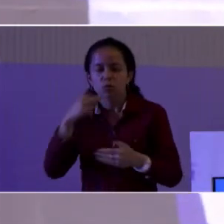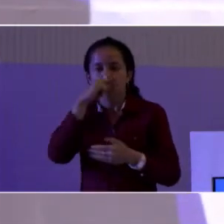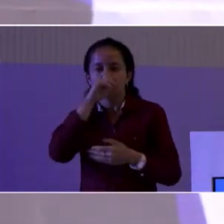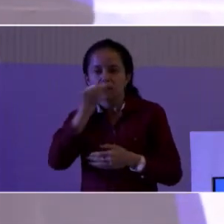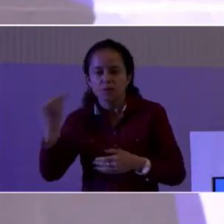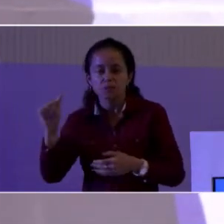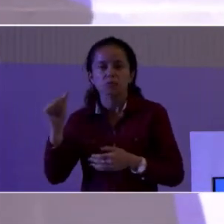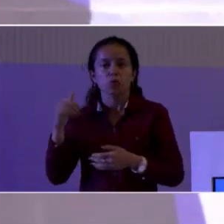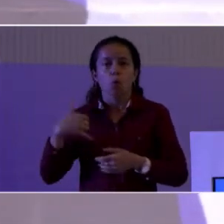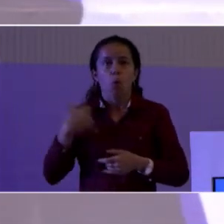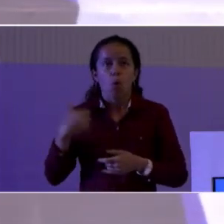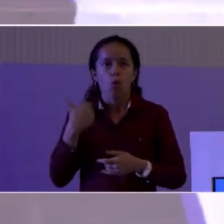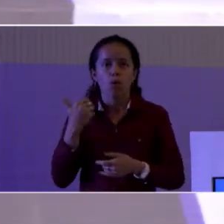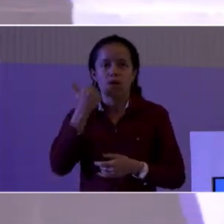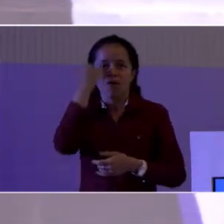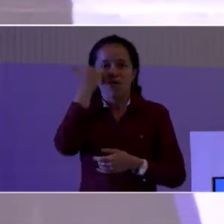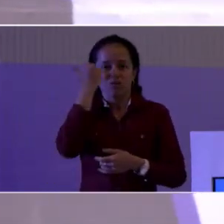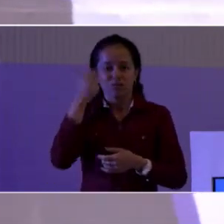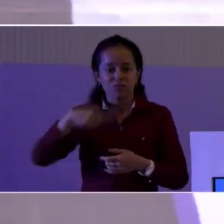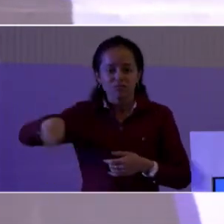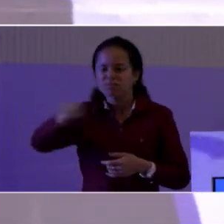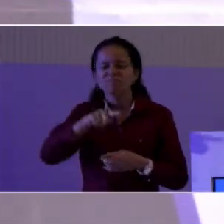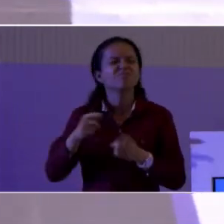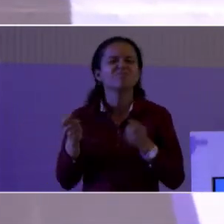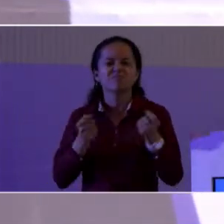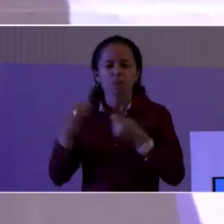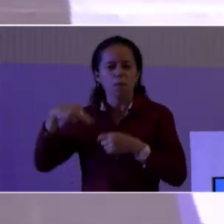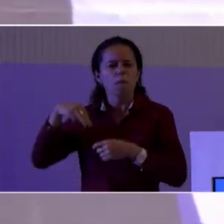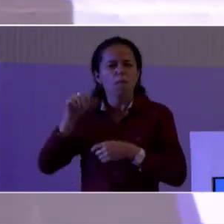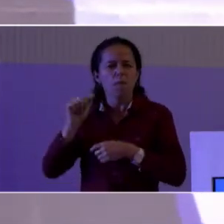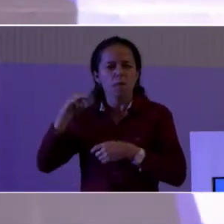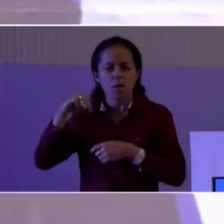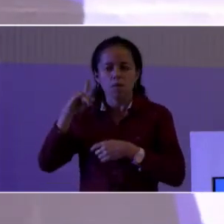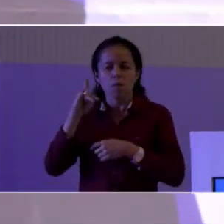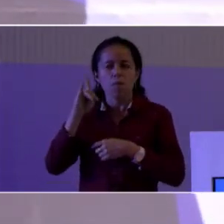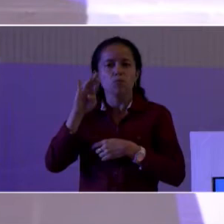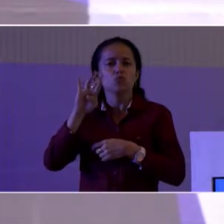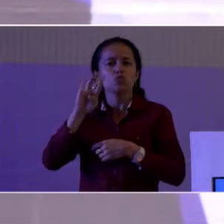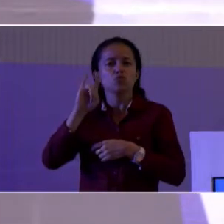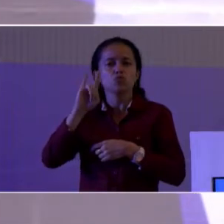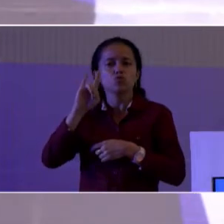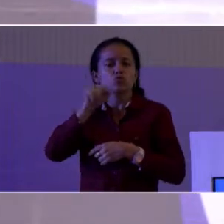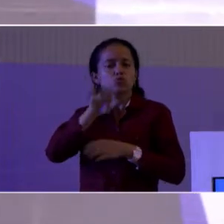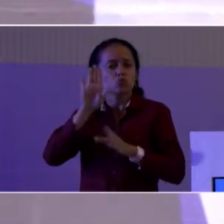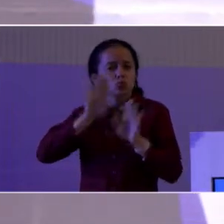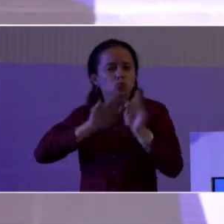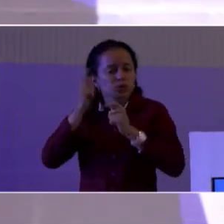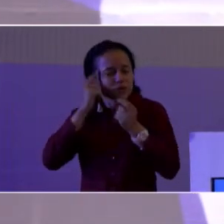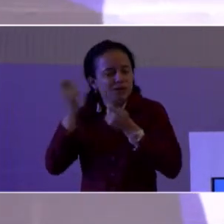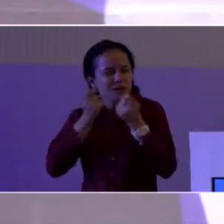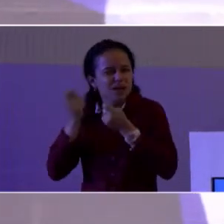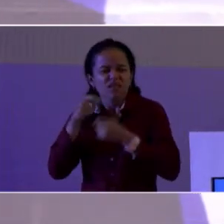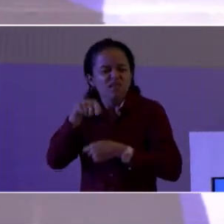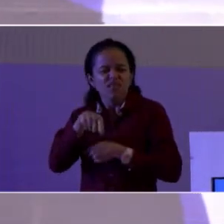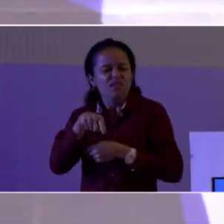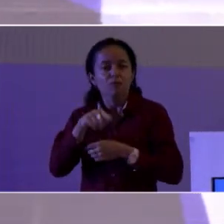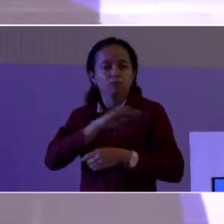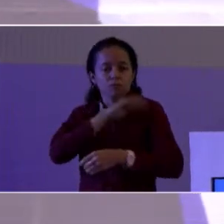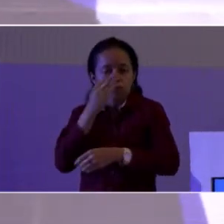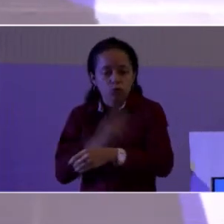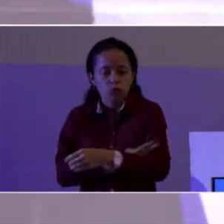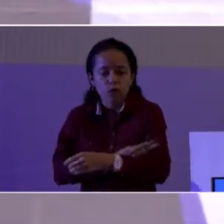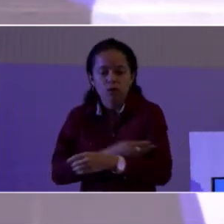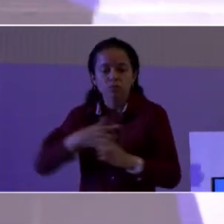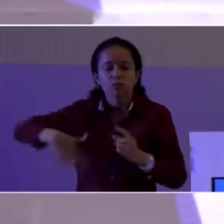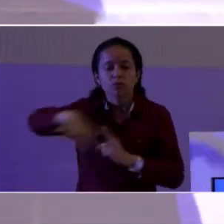y adolescentes. La estrategia busca precisamente lo que les contaba ahorita, fortalecer los